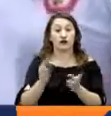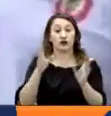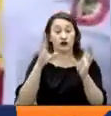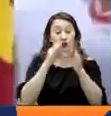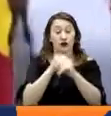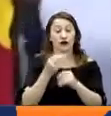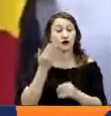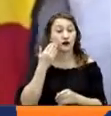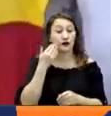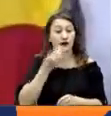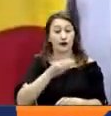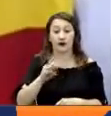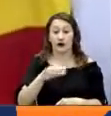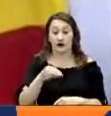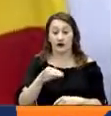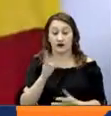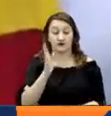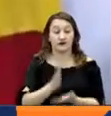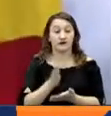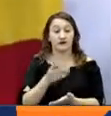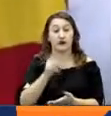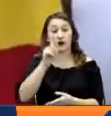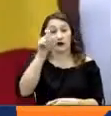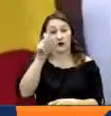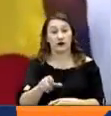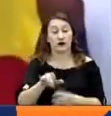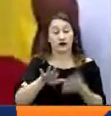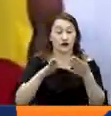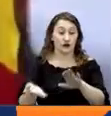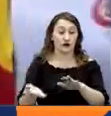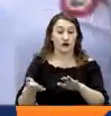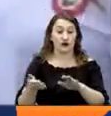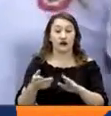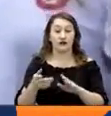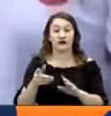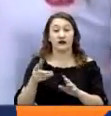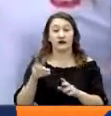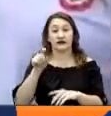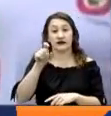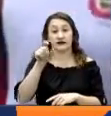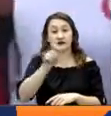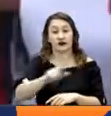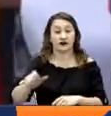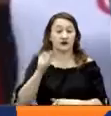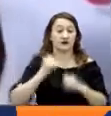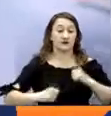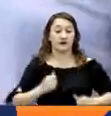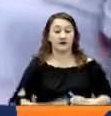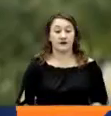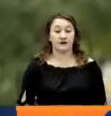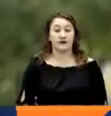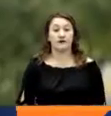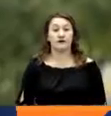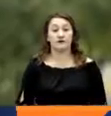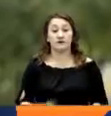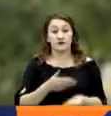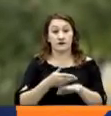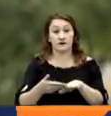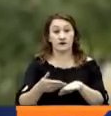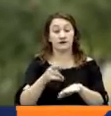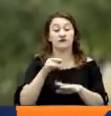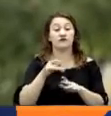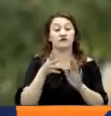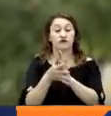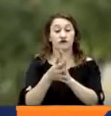de este miércoles, en el que desafortunadamente una persona perdió la vida y al menos hay 6 resultados heridas. En minutos más detalles sobre